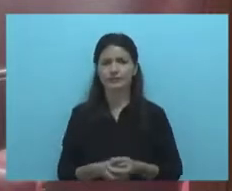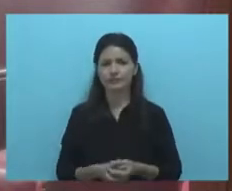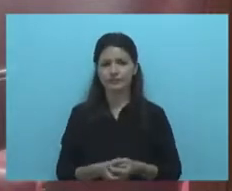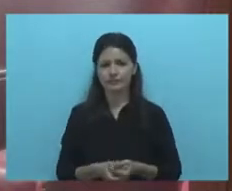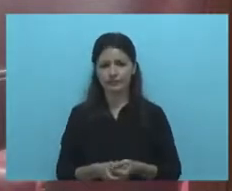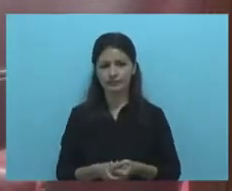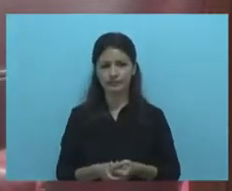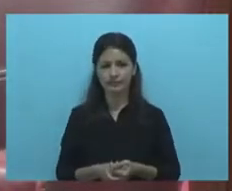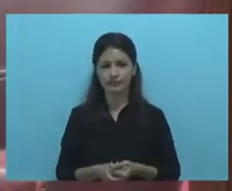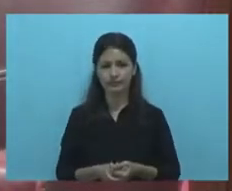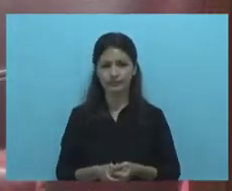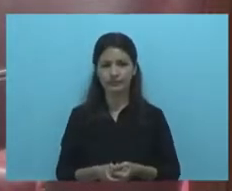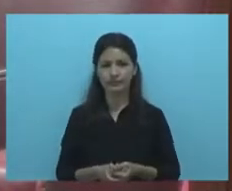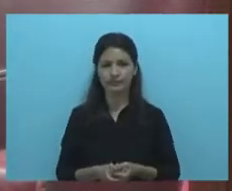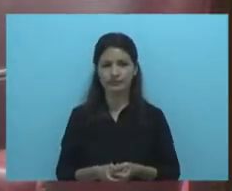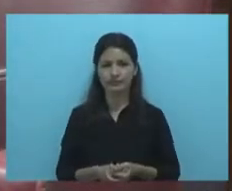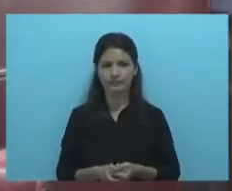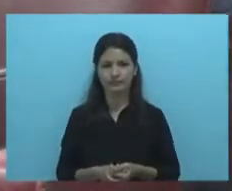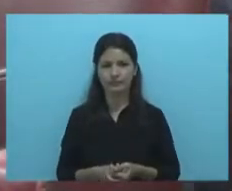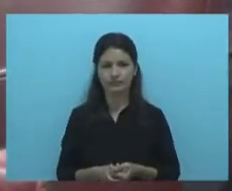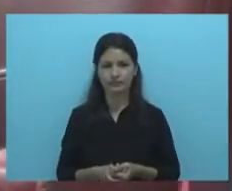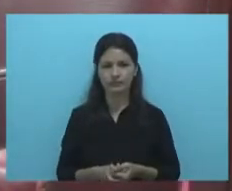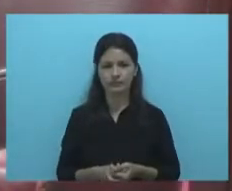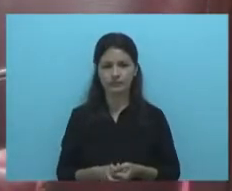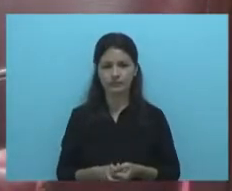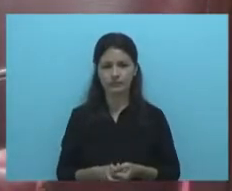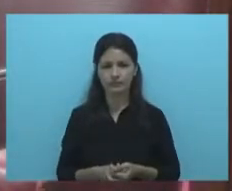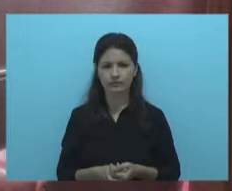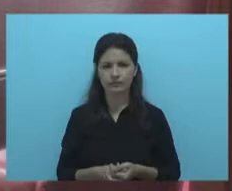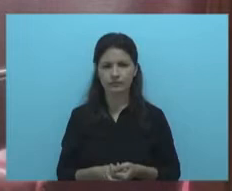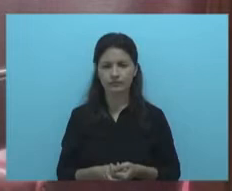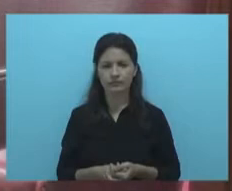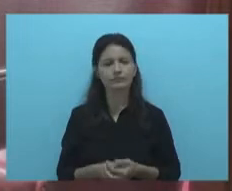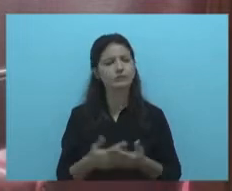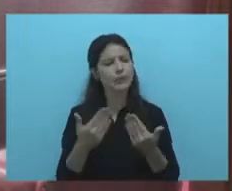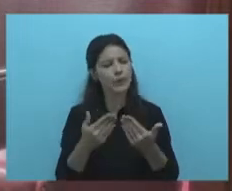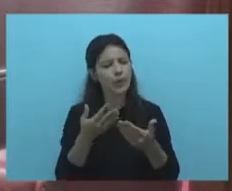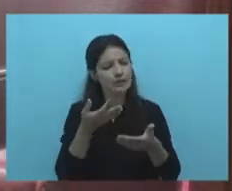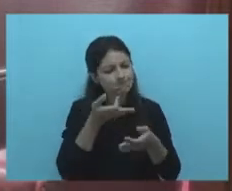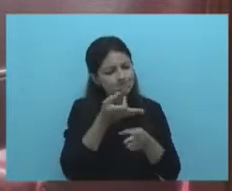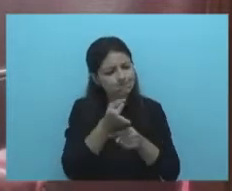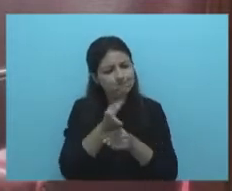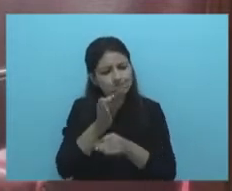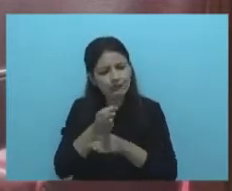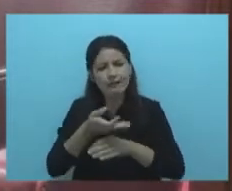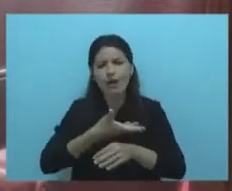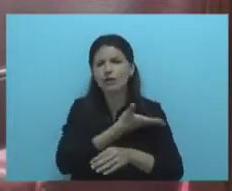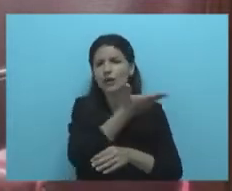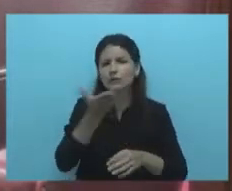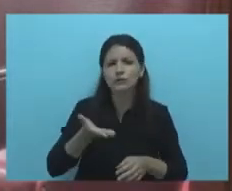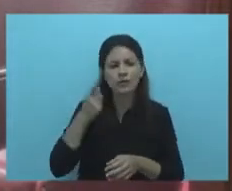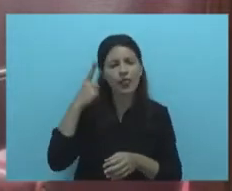general. Y para tener una sociedad con un pensamiento crítico en un